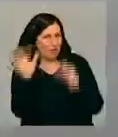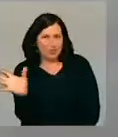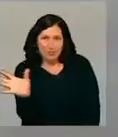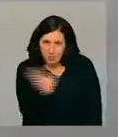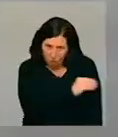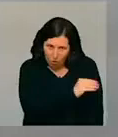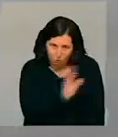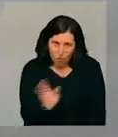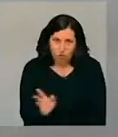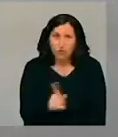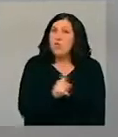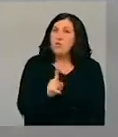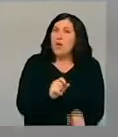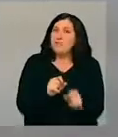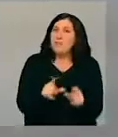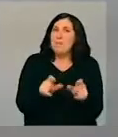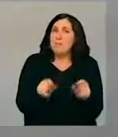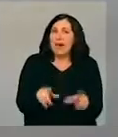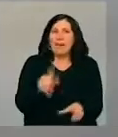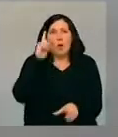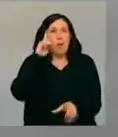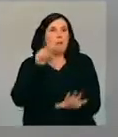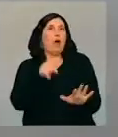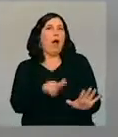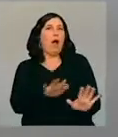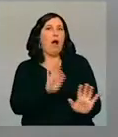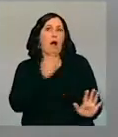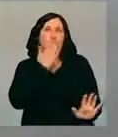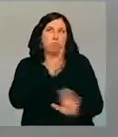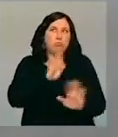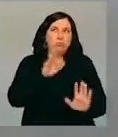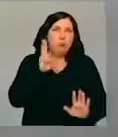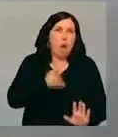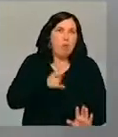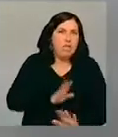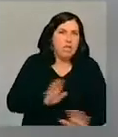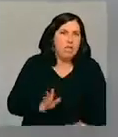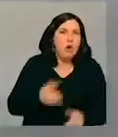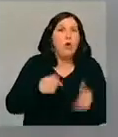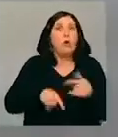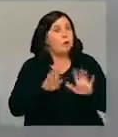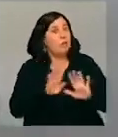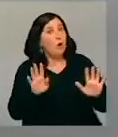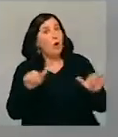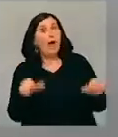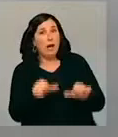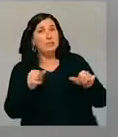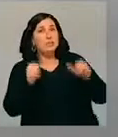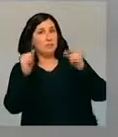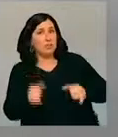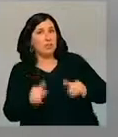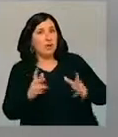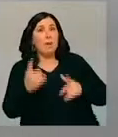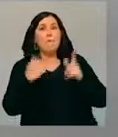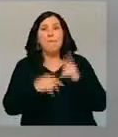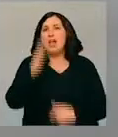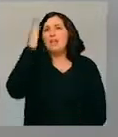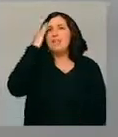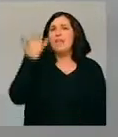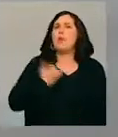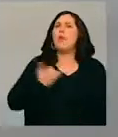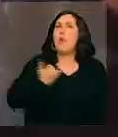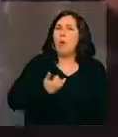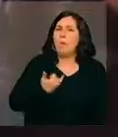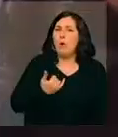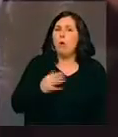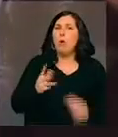No es mala y no hay que caer como la cuestión higienista de que estas cuestiones no se hacen o son prohibitivas. Estas se hacen, pero lo que hay que saber es cómo se hacen, mantener lo que son